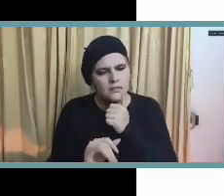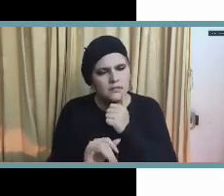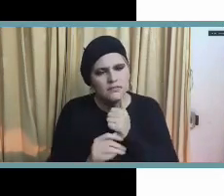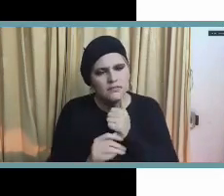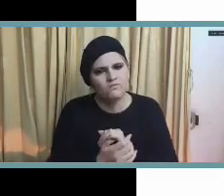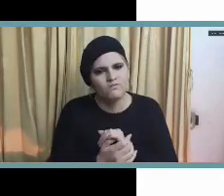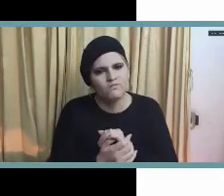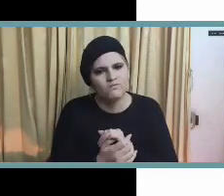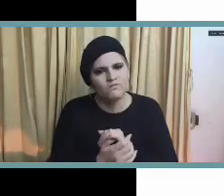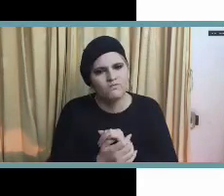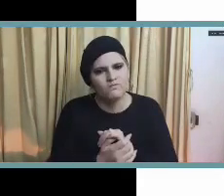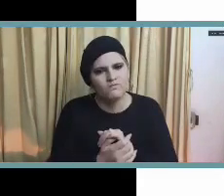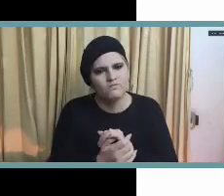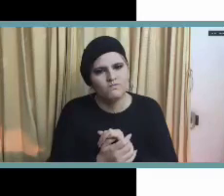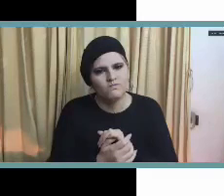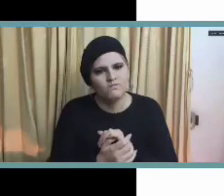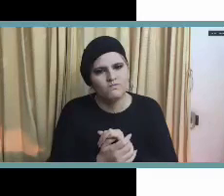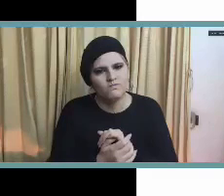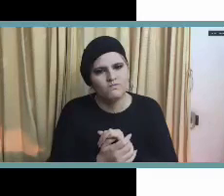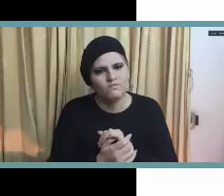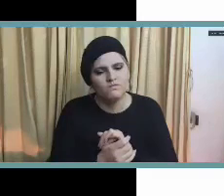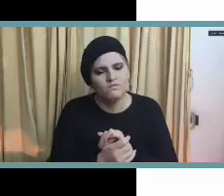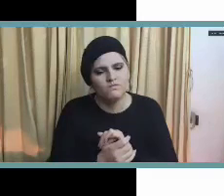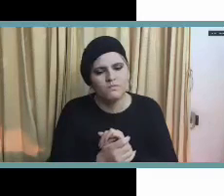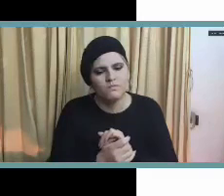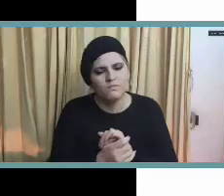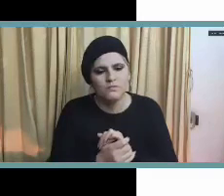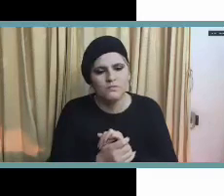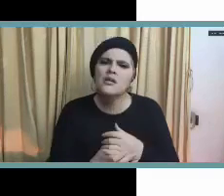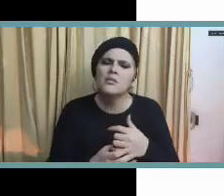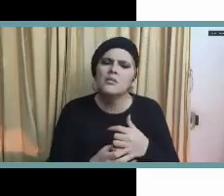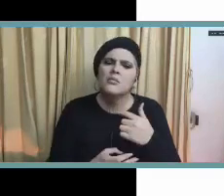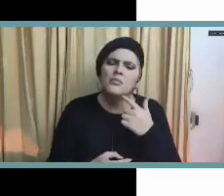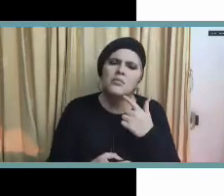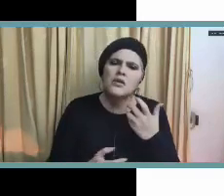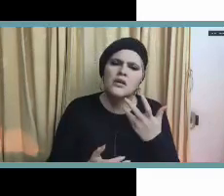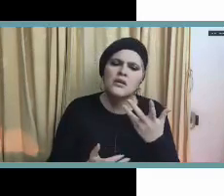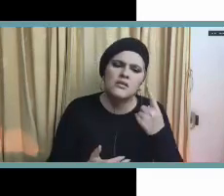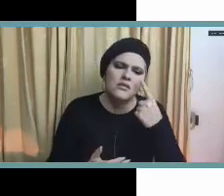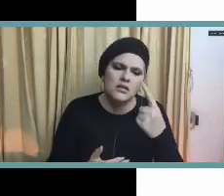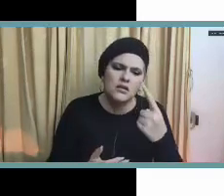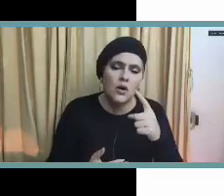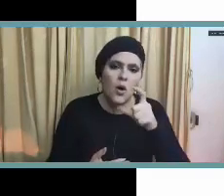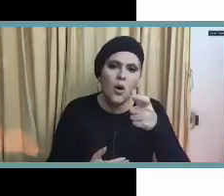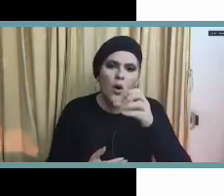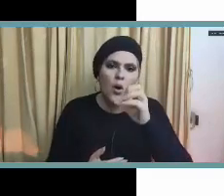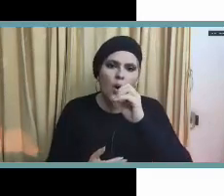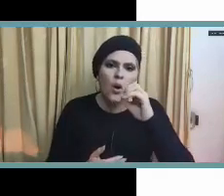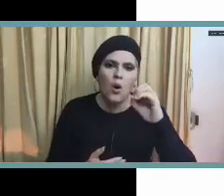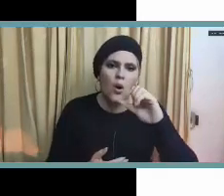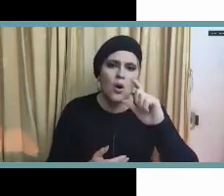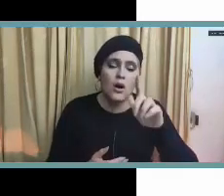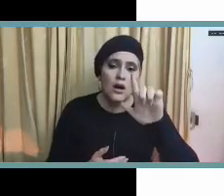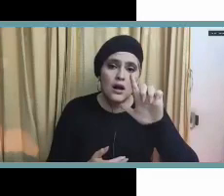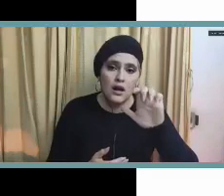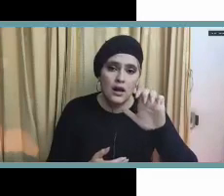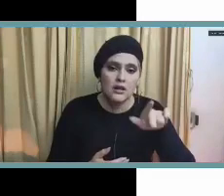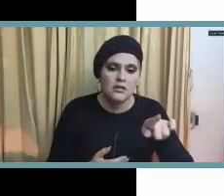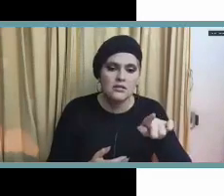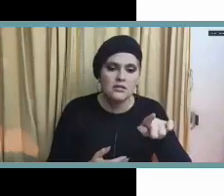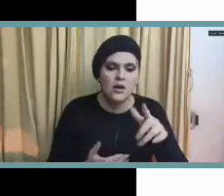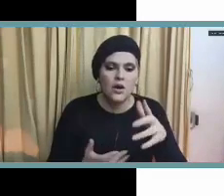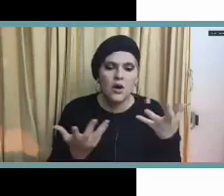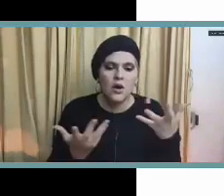¿Y por qué aparecen tantas cosas en las redes? Uno pone Google tratamiento de autismo, por ejemplo, y van a salir 20.000 cosas. ¿Por